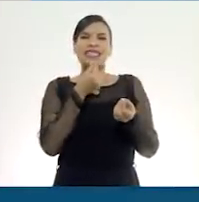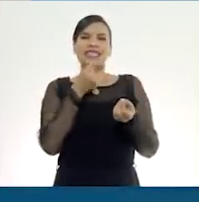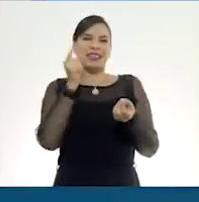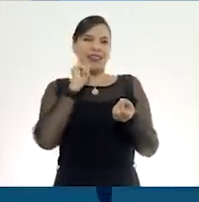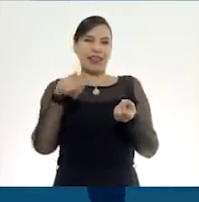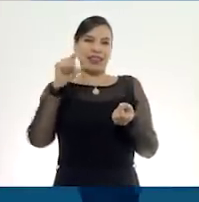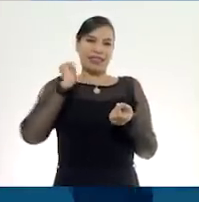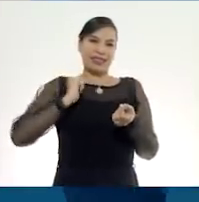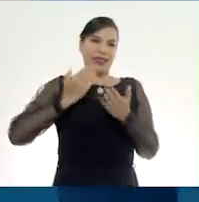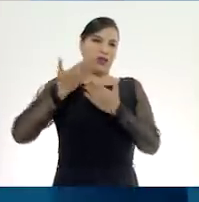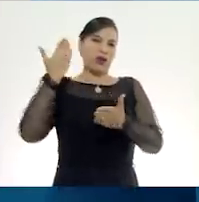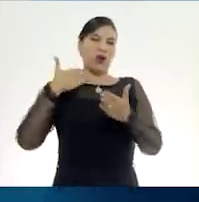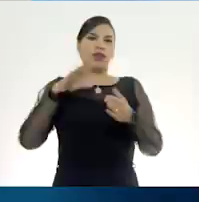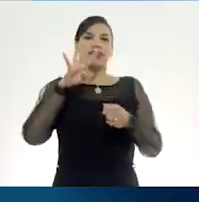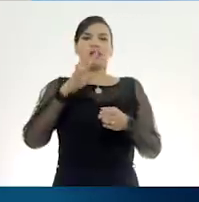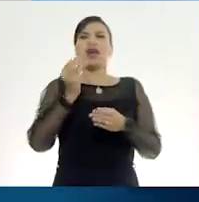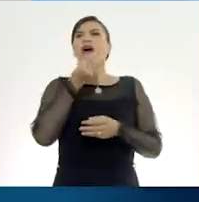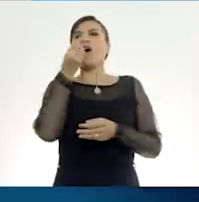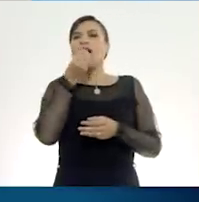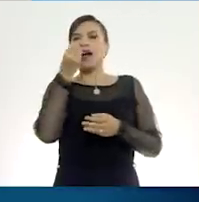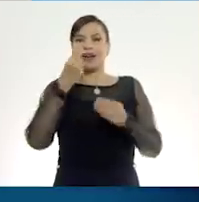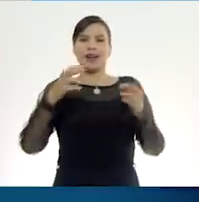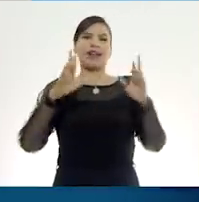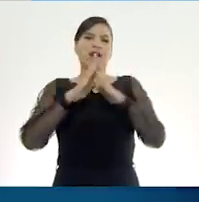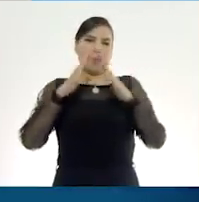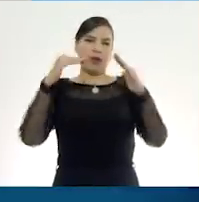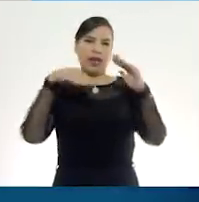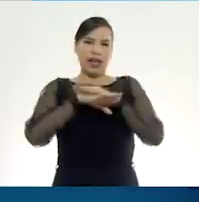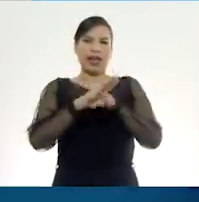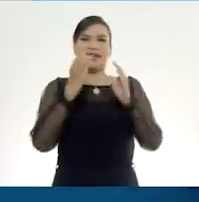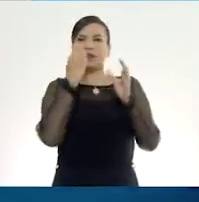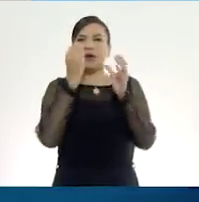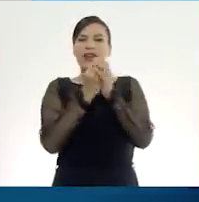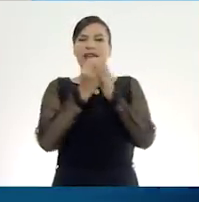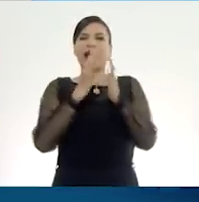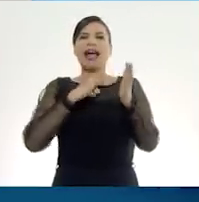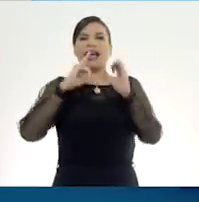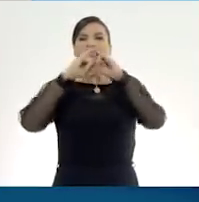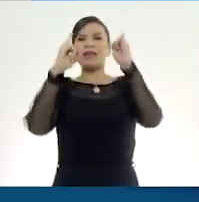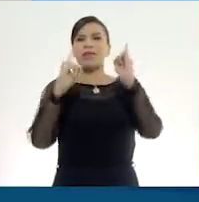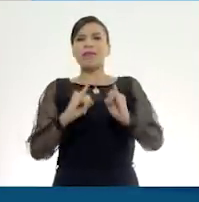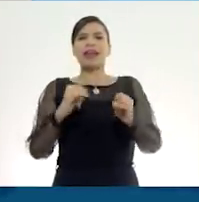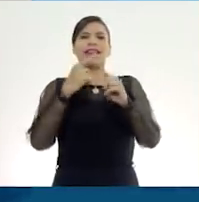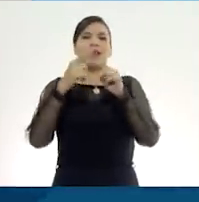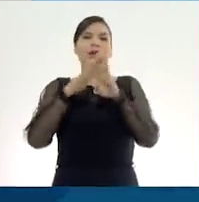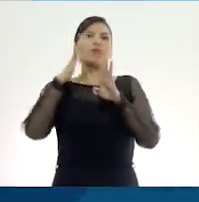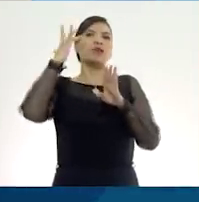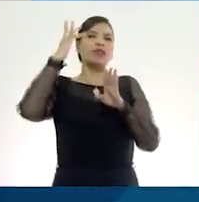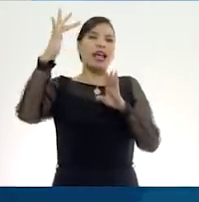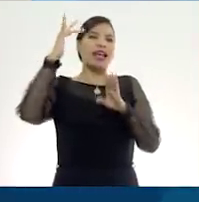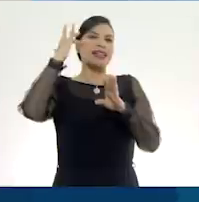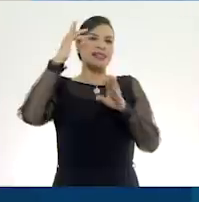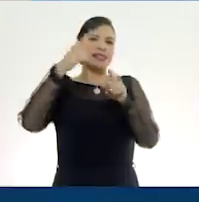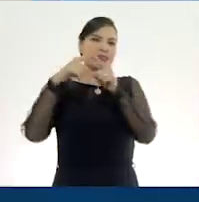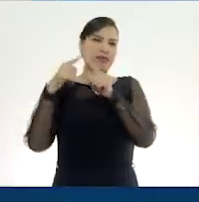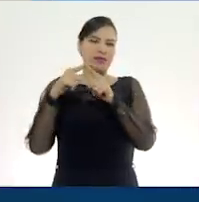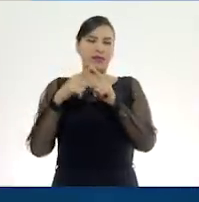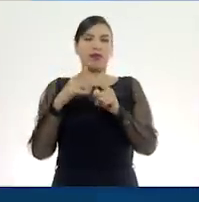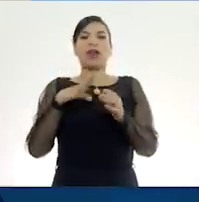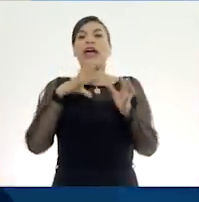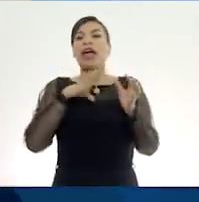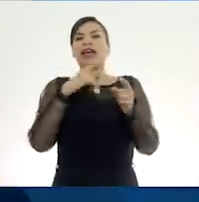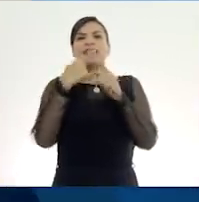siglo XIX rezaban en clase, tenían imágenes de santos y santas, y tenían